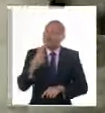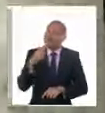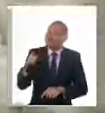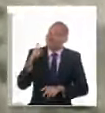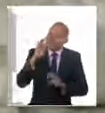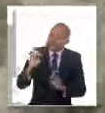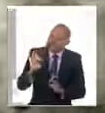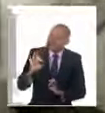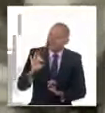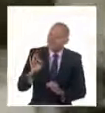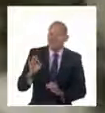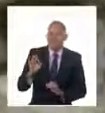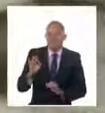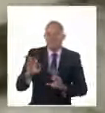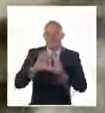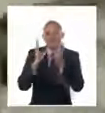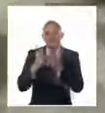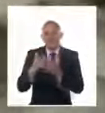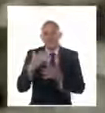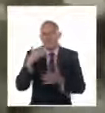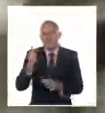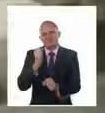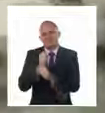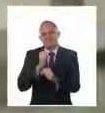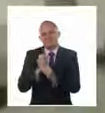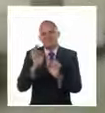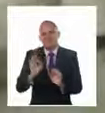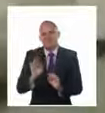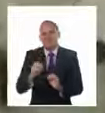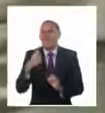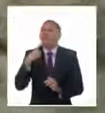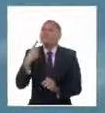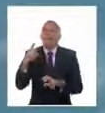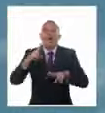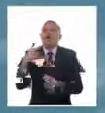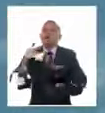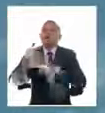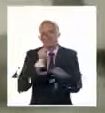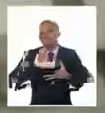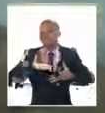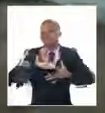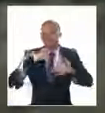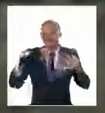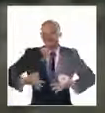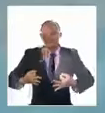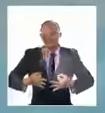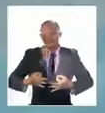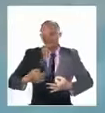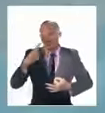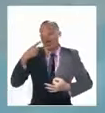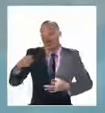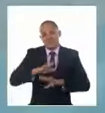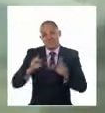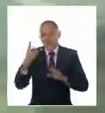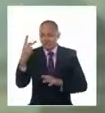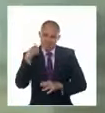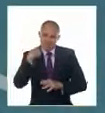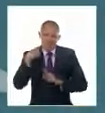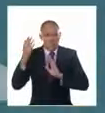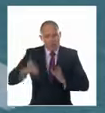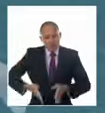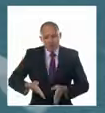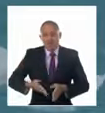de mis desafíos. De esta forma calificó Leal a su Habana, la Habana de todos. La querida de su muerte hace ya 3 años colgó